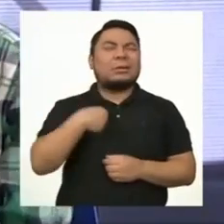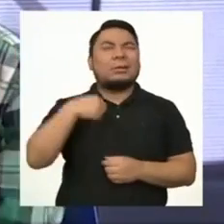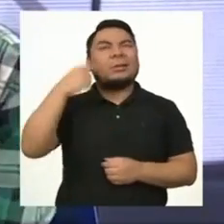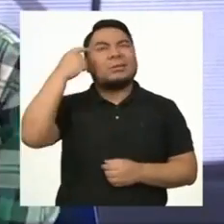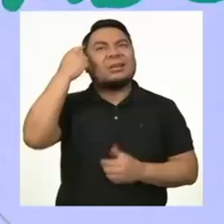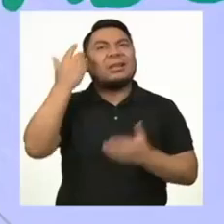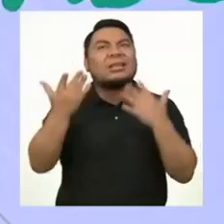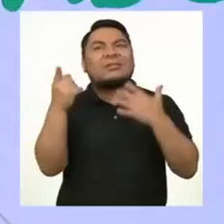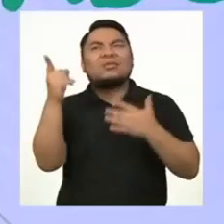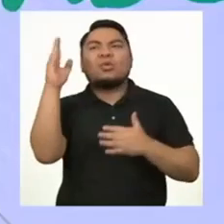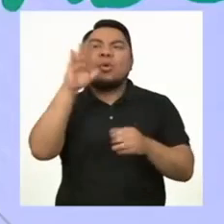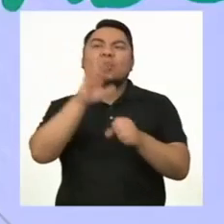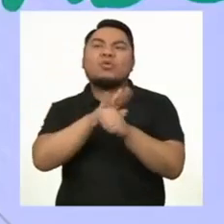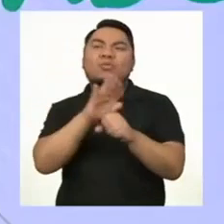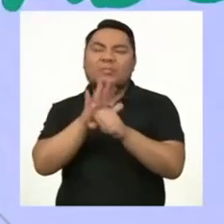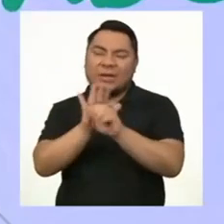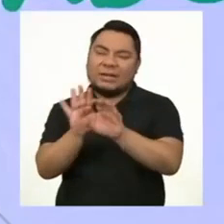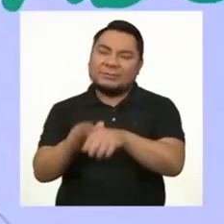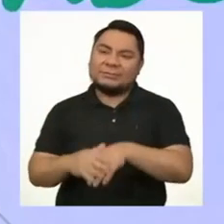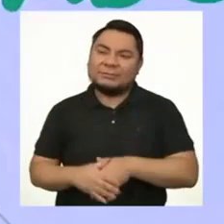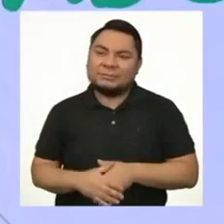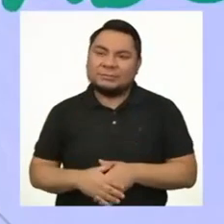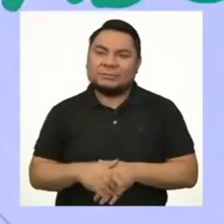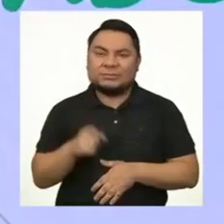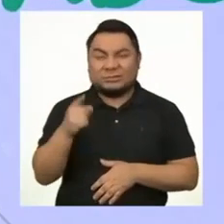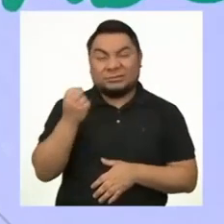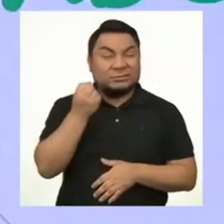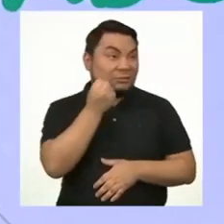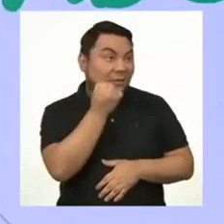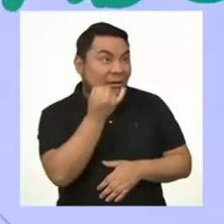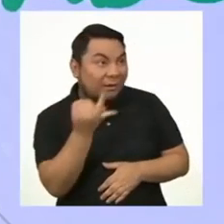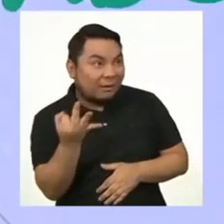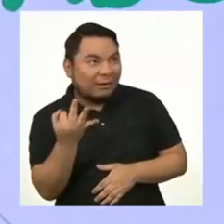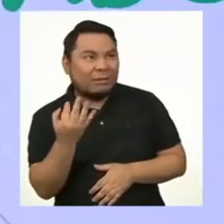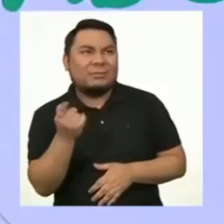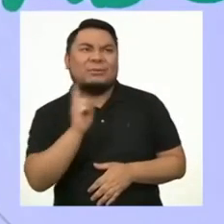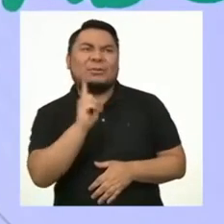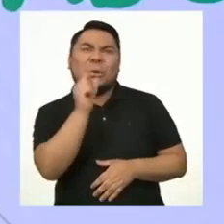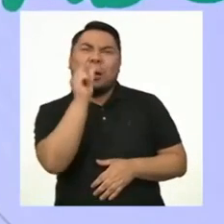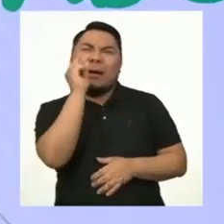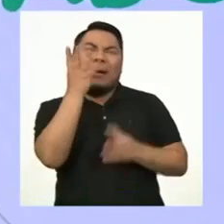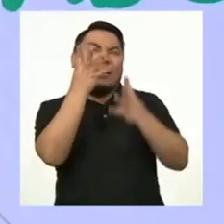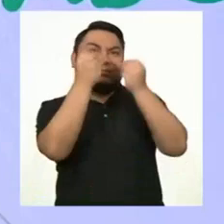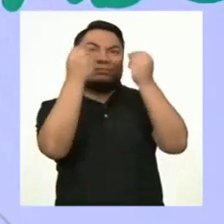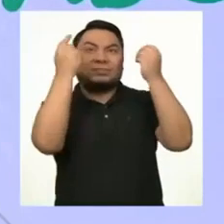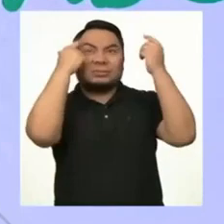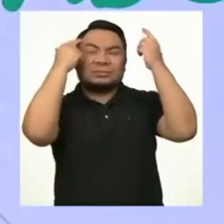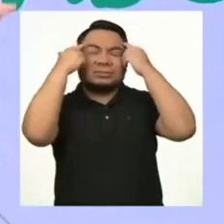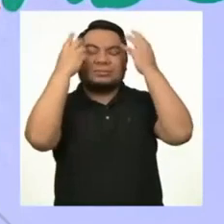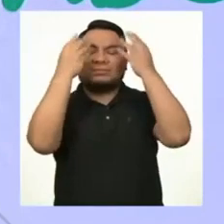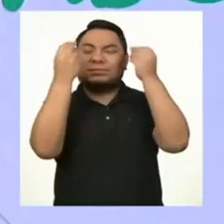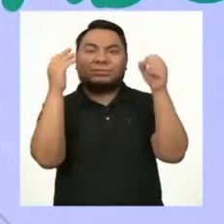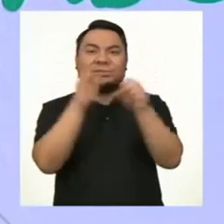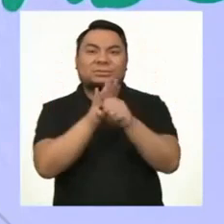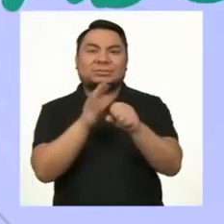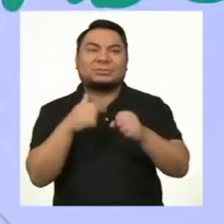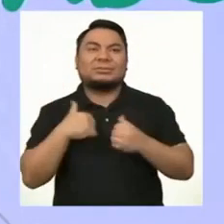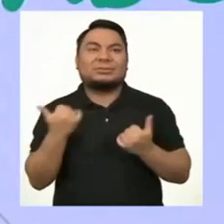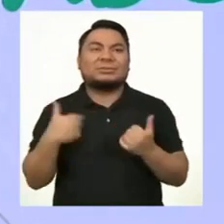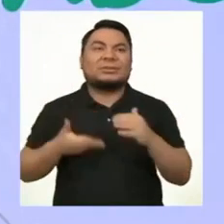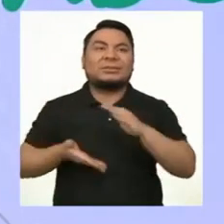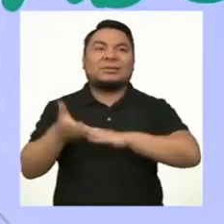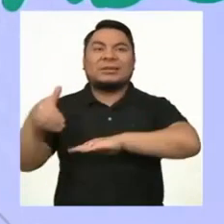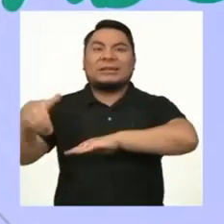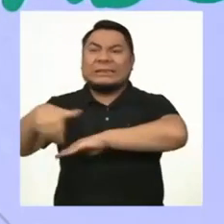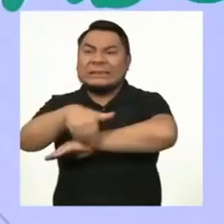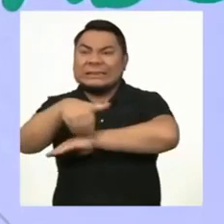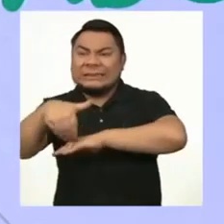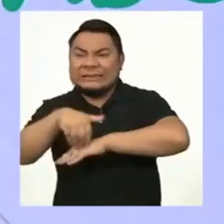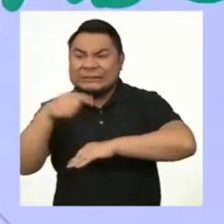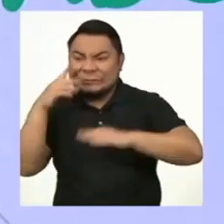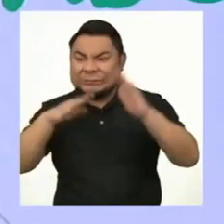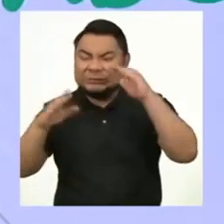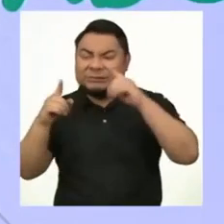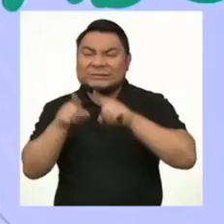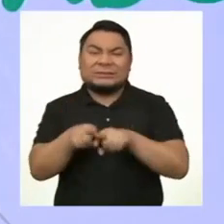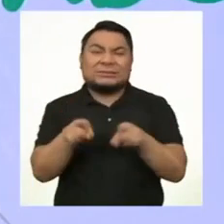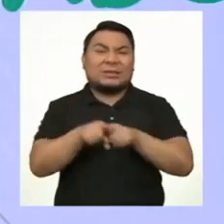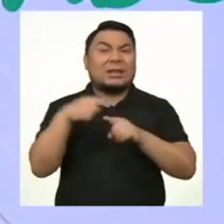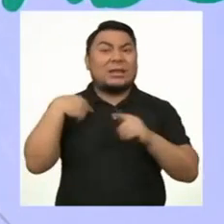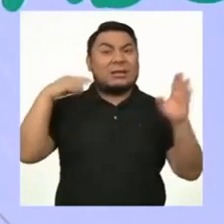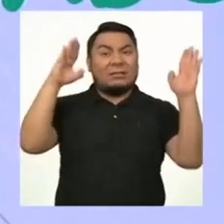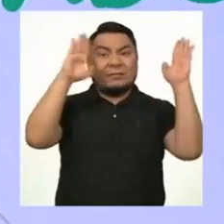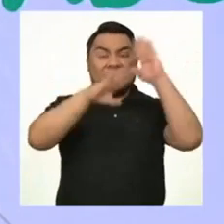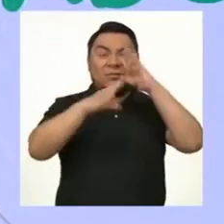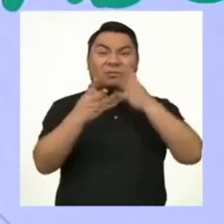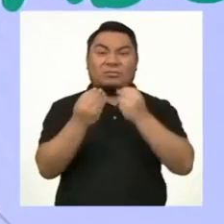en la cabeza. ¿Algo? 1000 cosas. Está el miedo de salir a la calle. La preocupación cada vez que